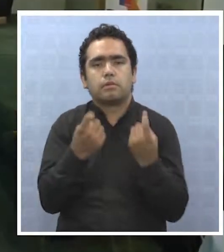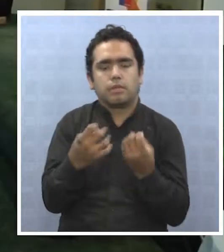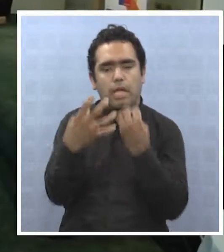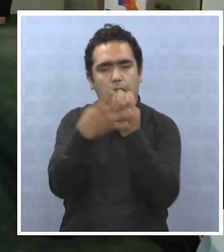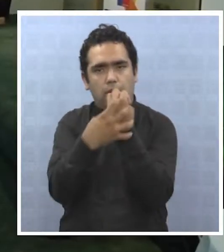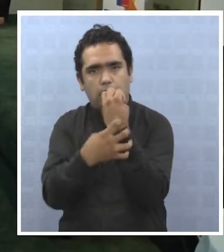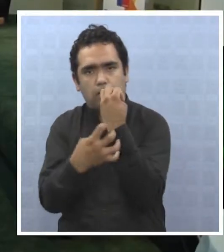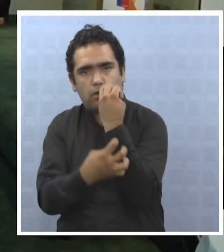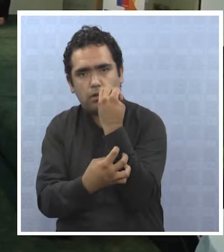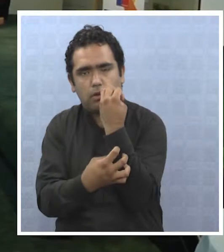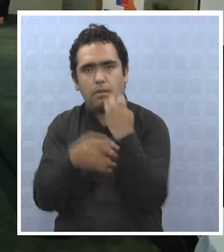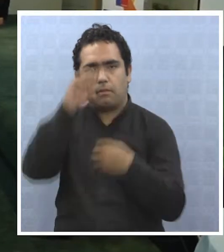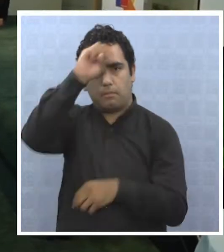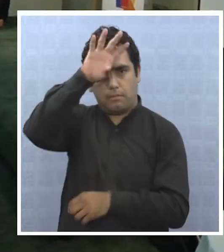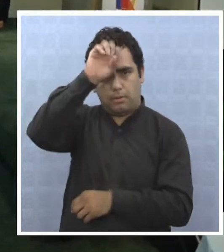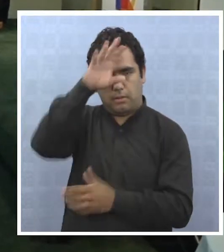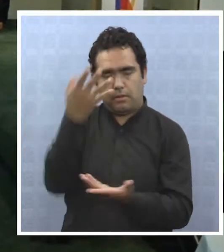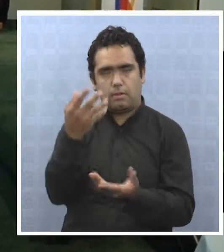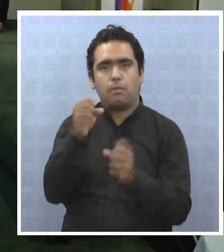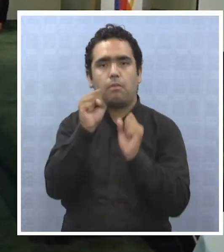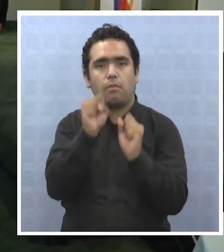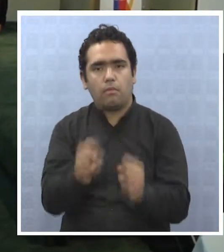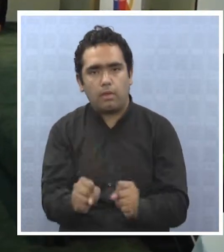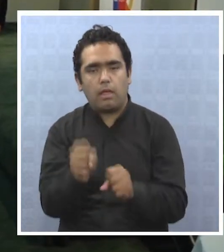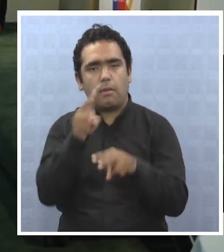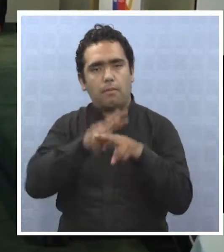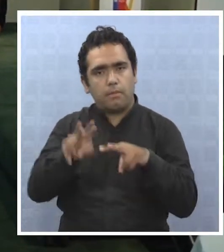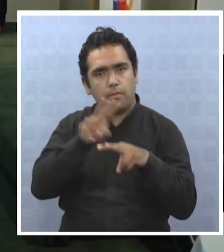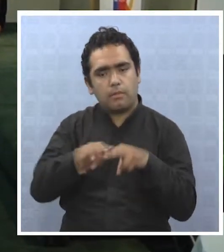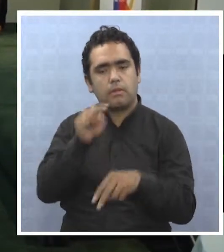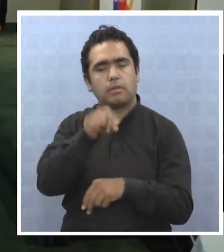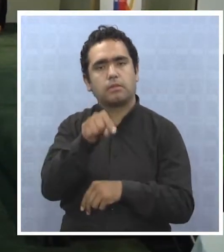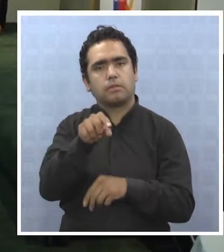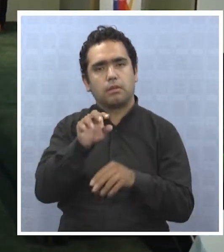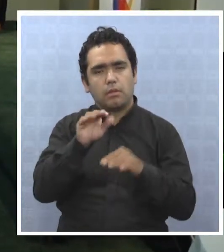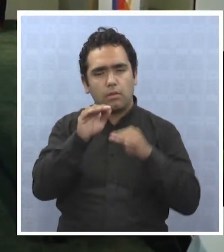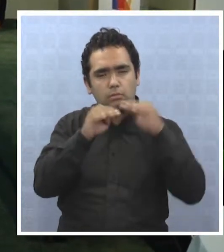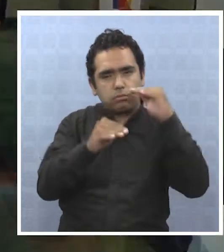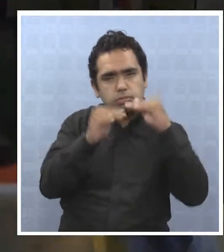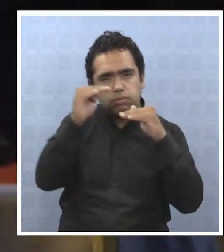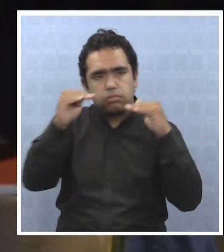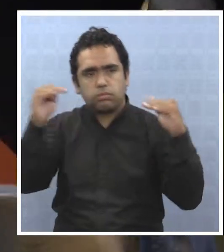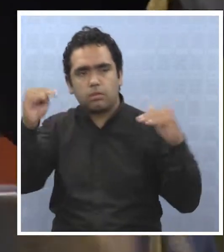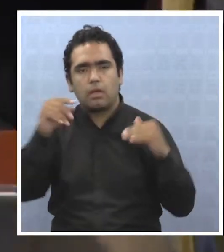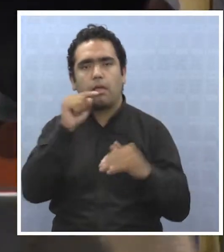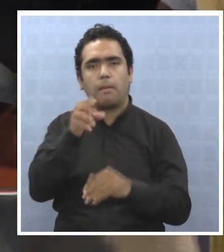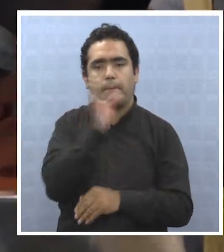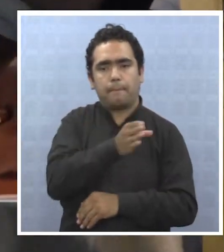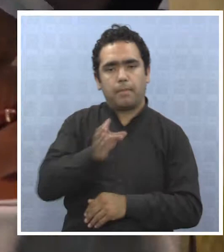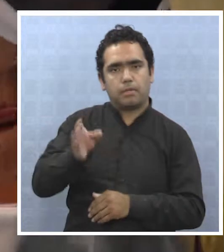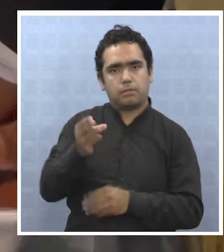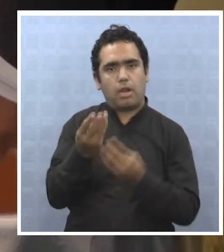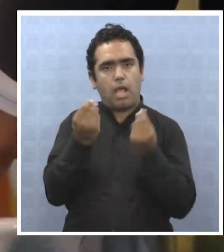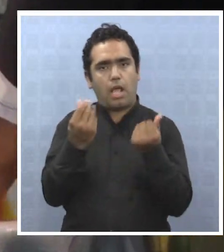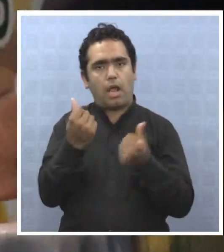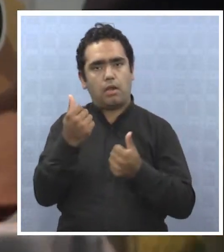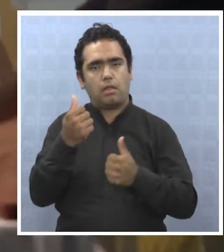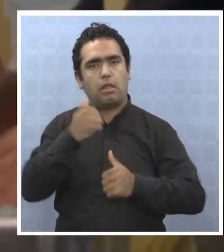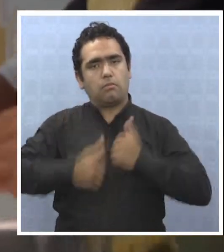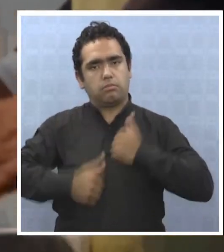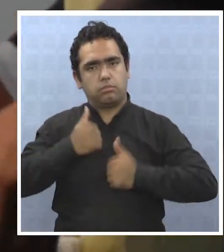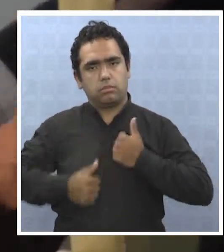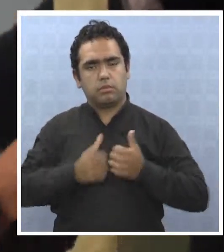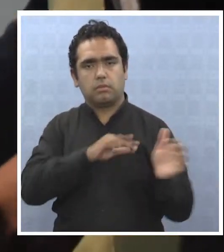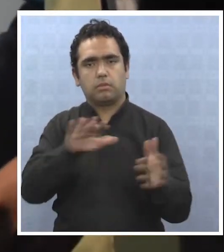de las propias regiones mineras el que puedan preparar, usando estos estándares, gente que alineada con las competencias de la